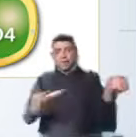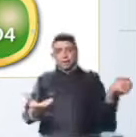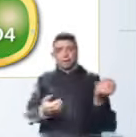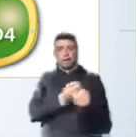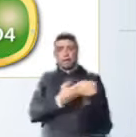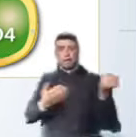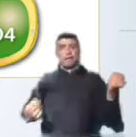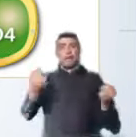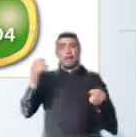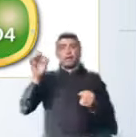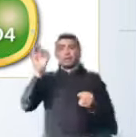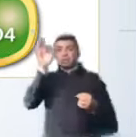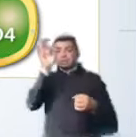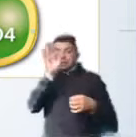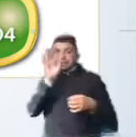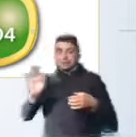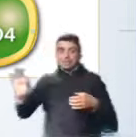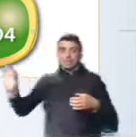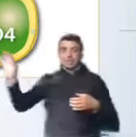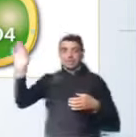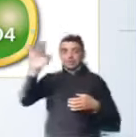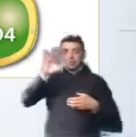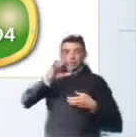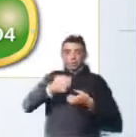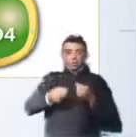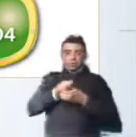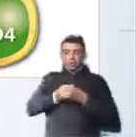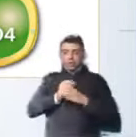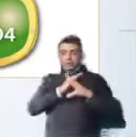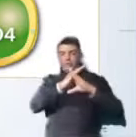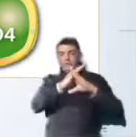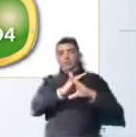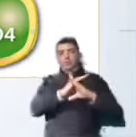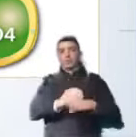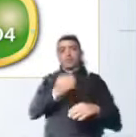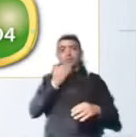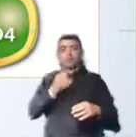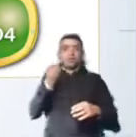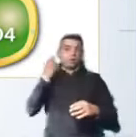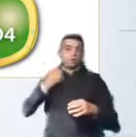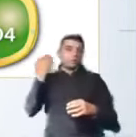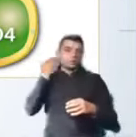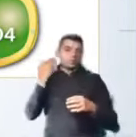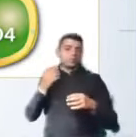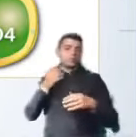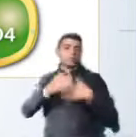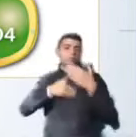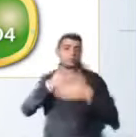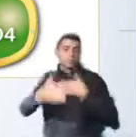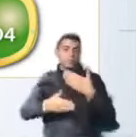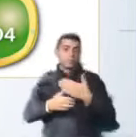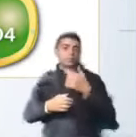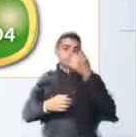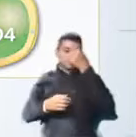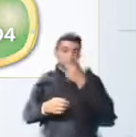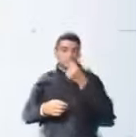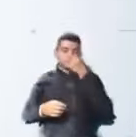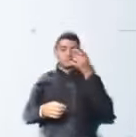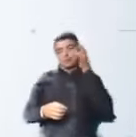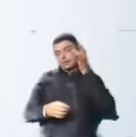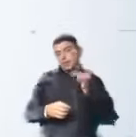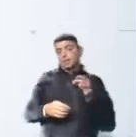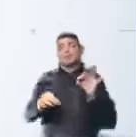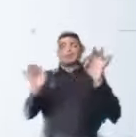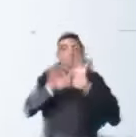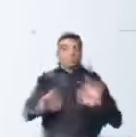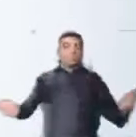virus alcance a llegar a la célula y nos vaya a convertir en una gripa o posterior una neumonía viral. Eso es importante en cuanto al